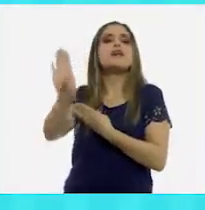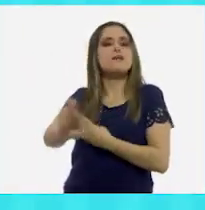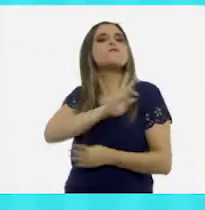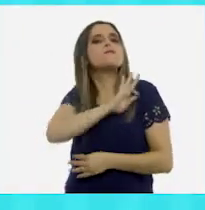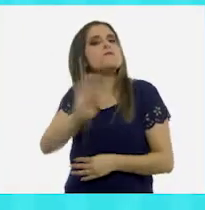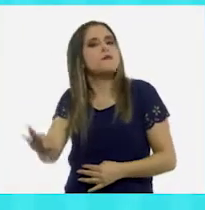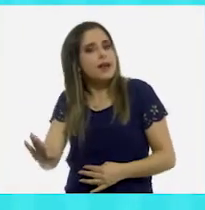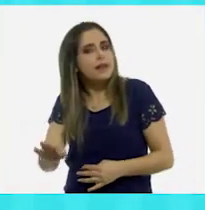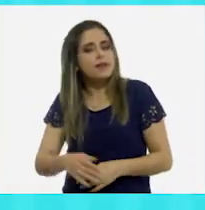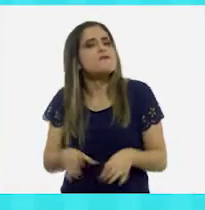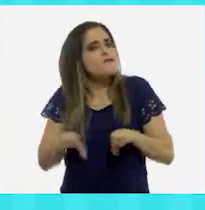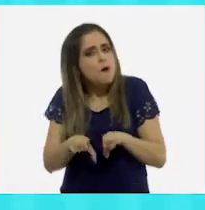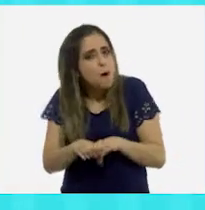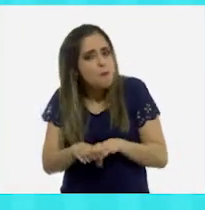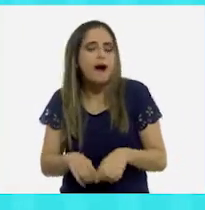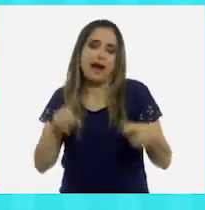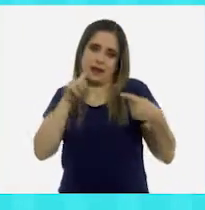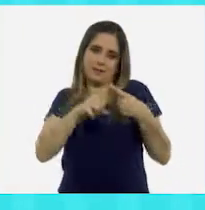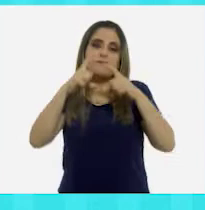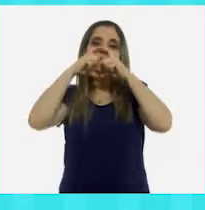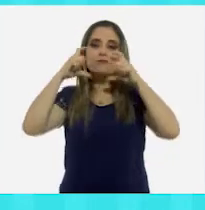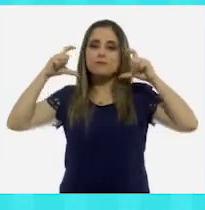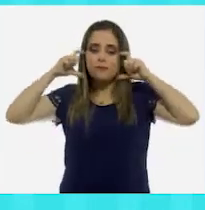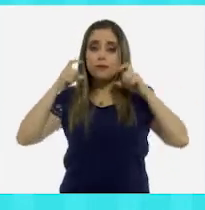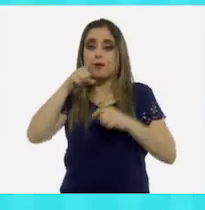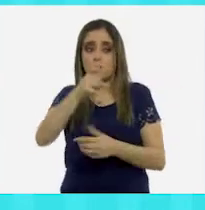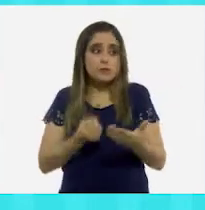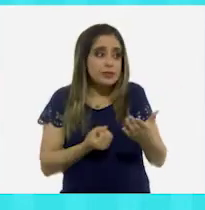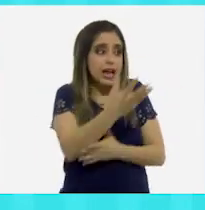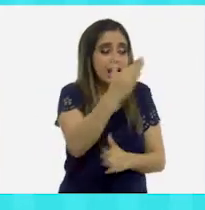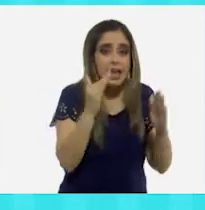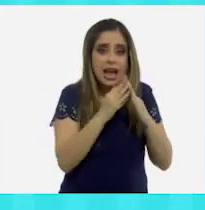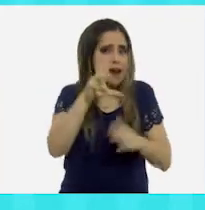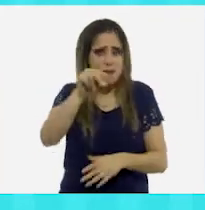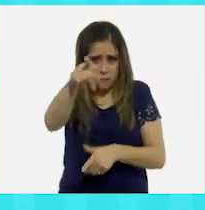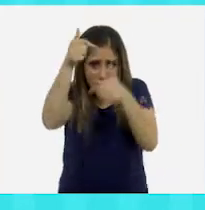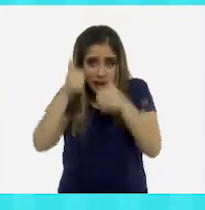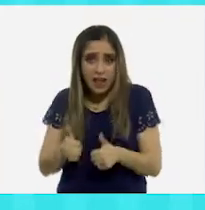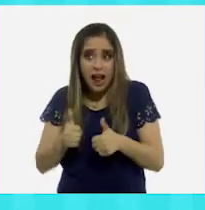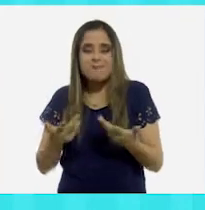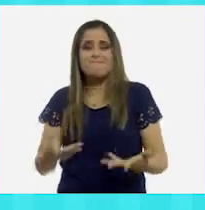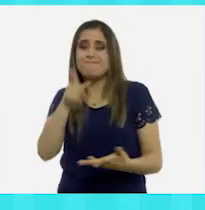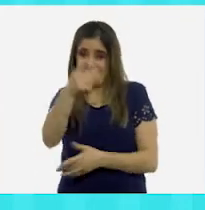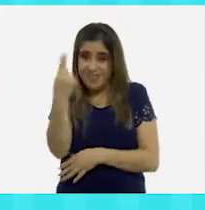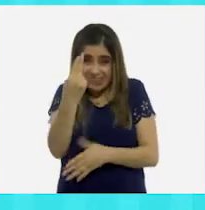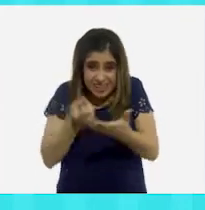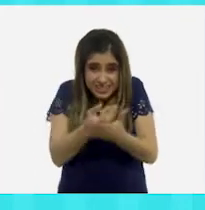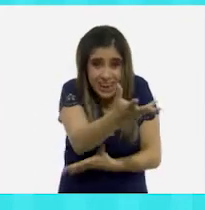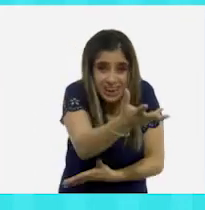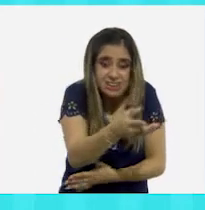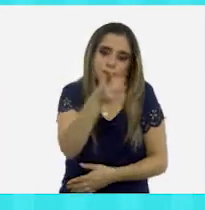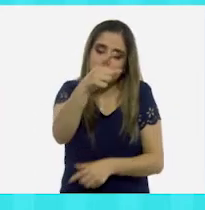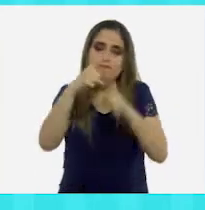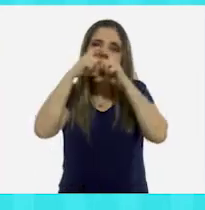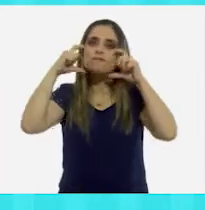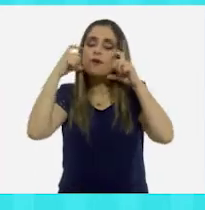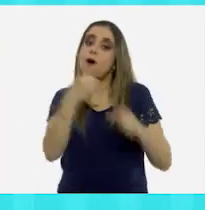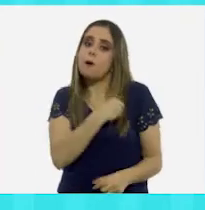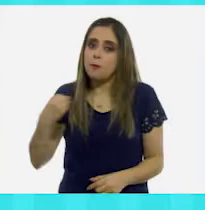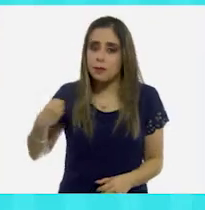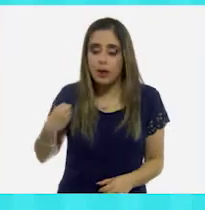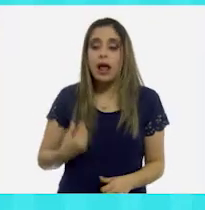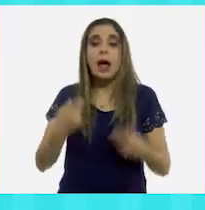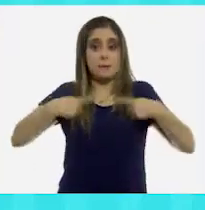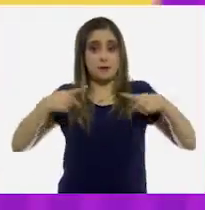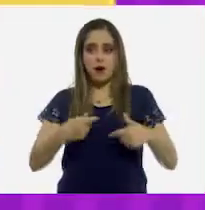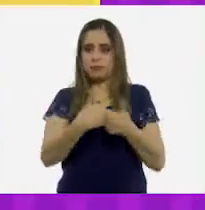Utiliza cubrebocas. No salgas de casa. Si tienes que hacerlo, recuerda que es obligatorio utilizarlo. Mantén una distancia mínima de un metro